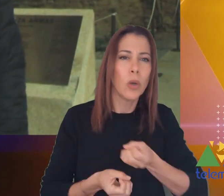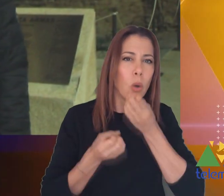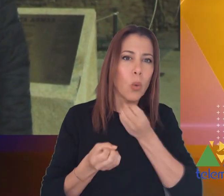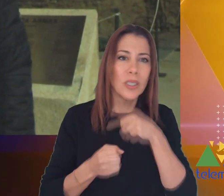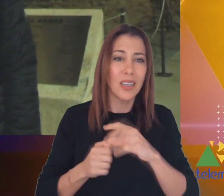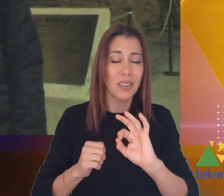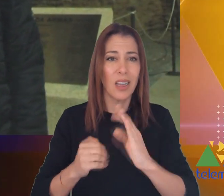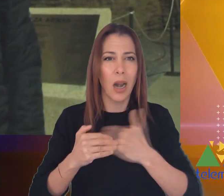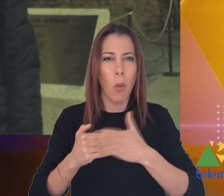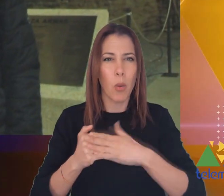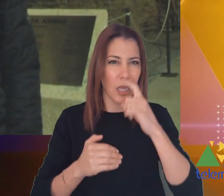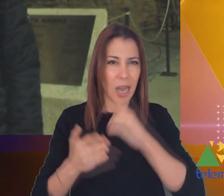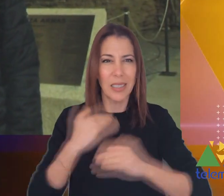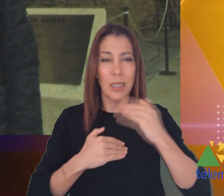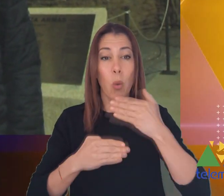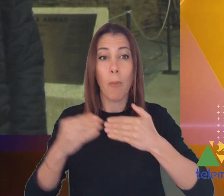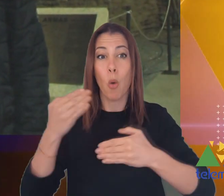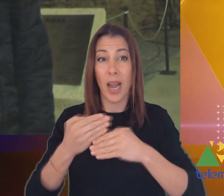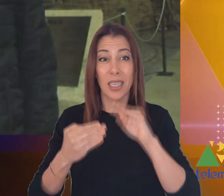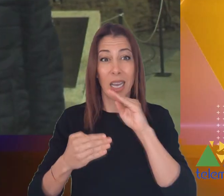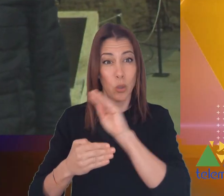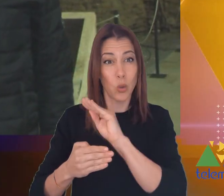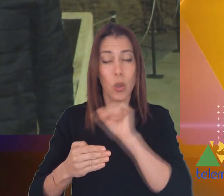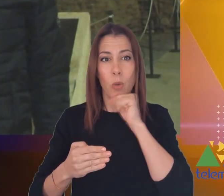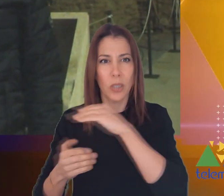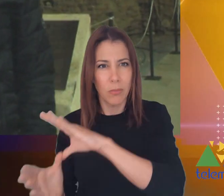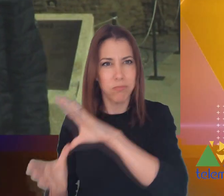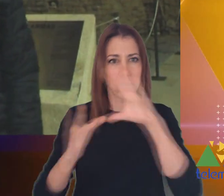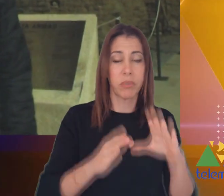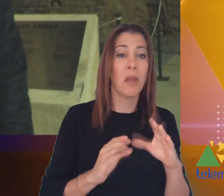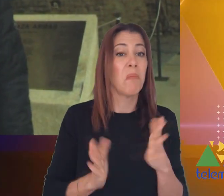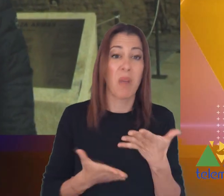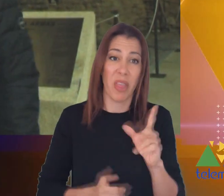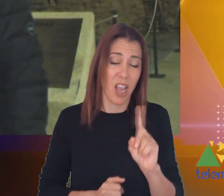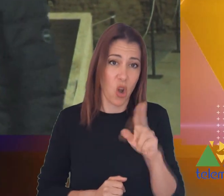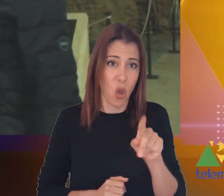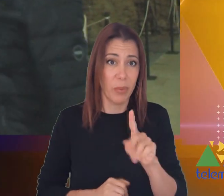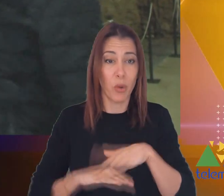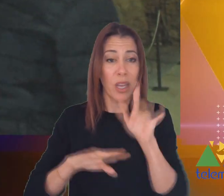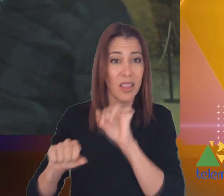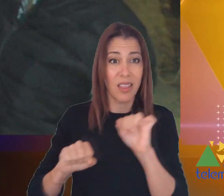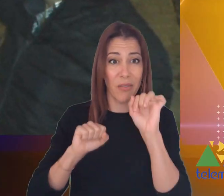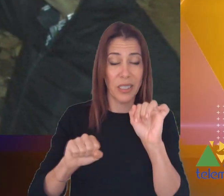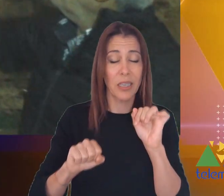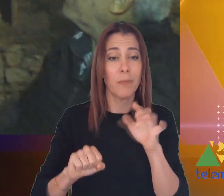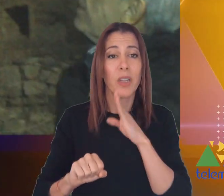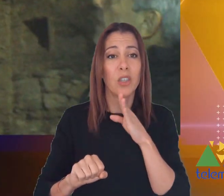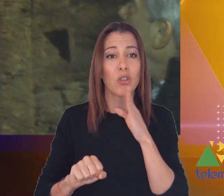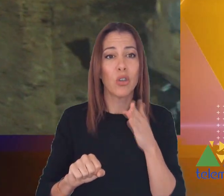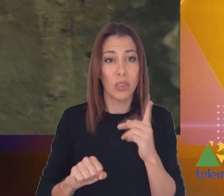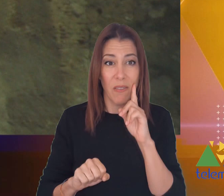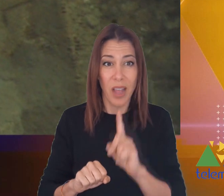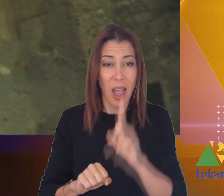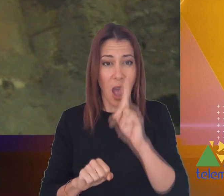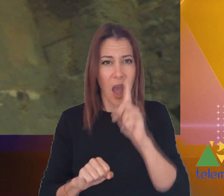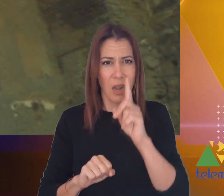las puertas de la antigua muralla de Motril. Parece que no es así, sino una puerta defensiva, donde están la parte de arriba de